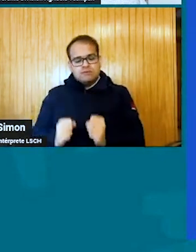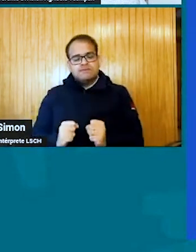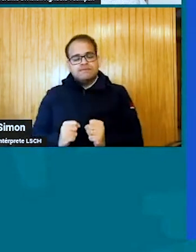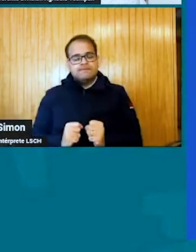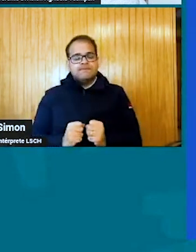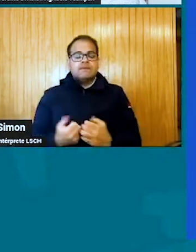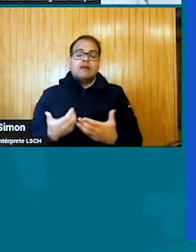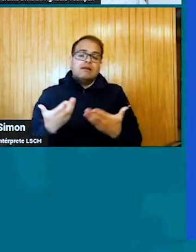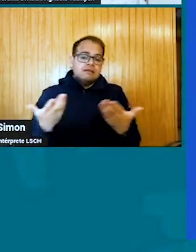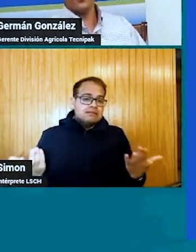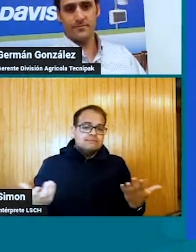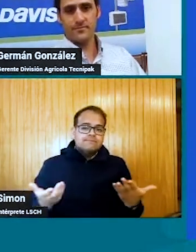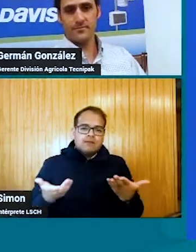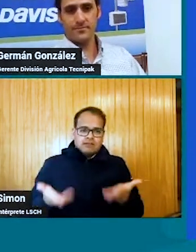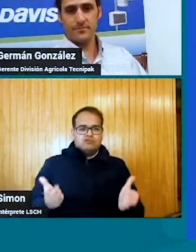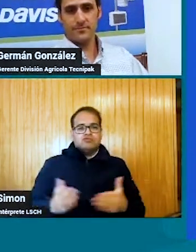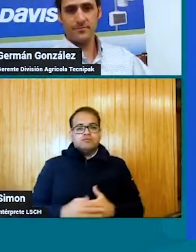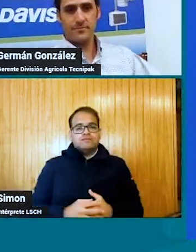Así es que eso.